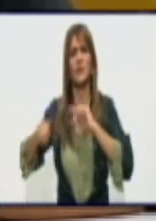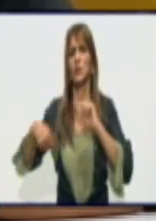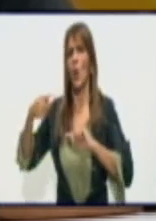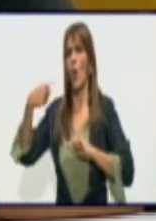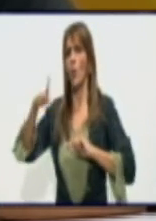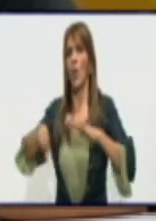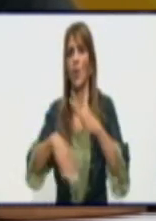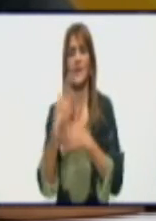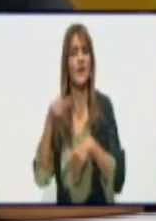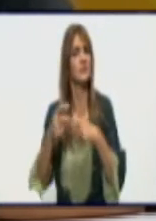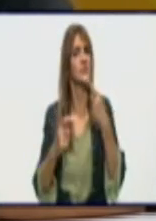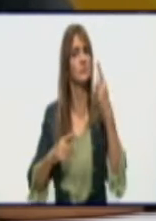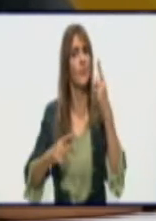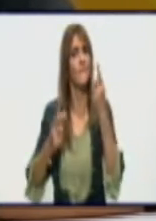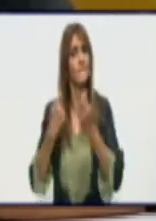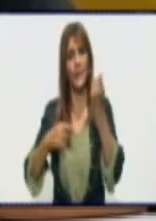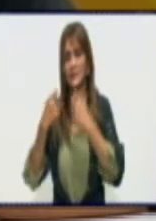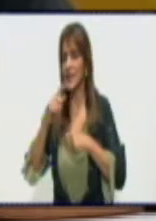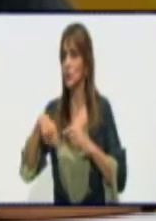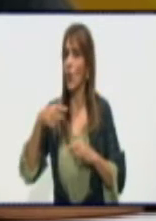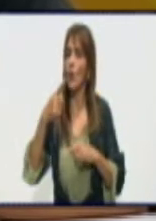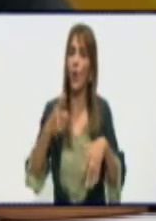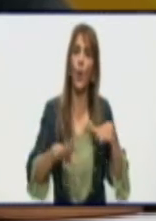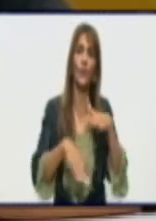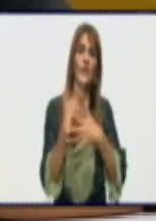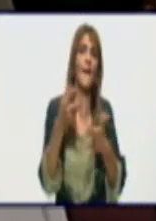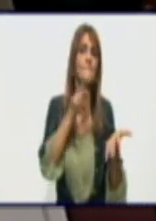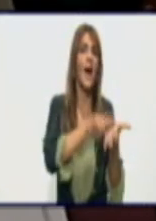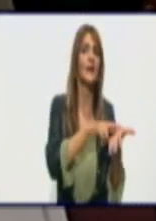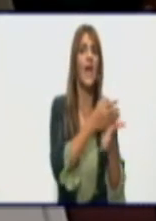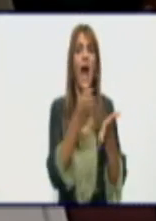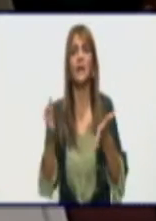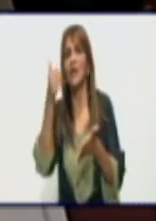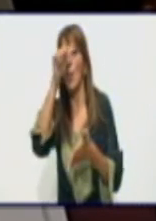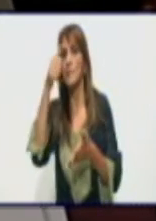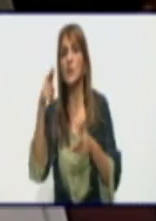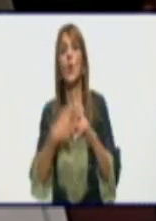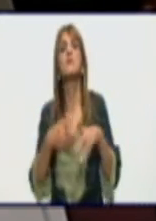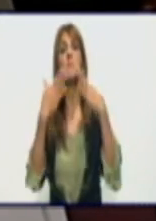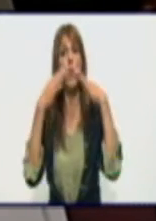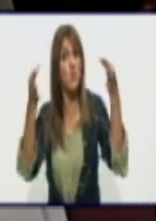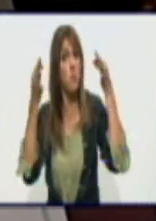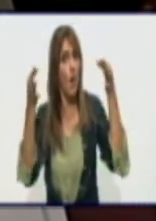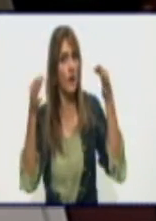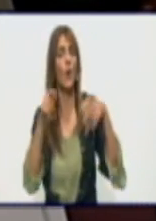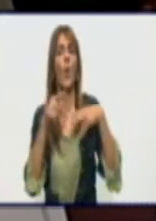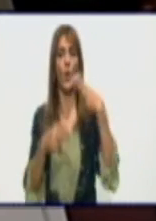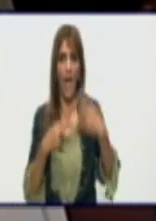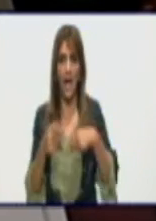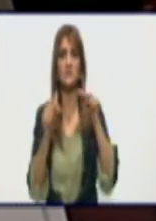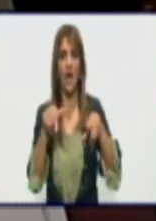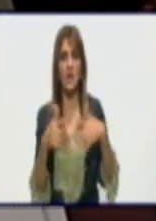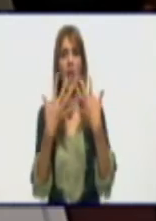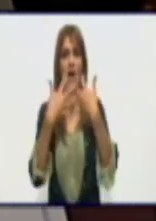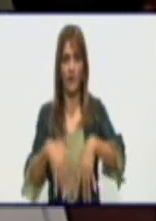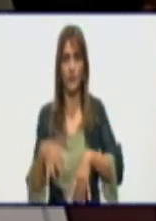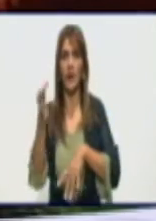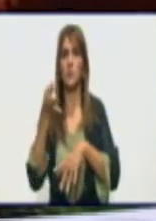producción y una venta estable todos los días, desde martes a domingo. Y con calidad. Y con calidad. Yo destaco la calidad, fíjate,